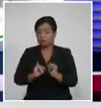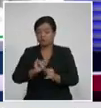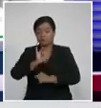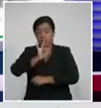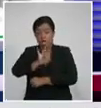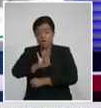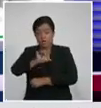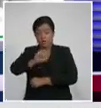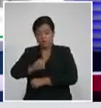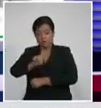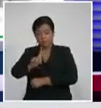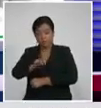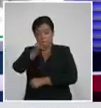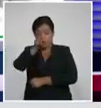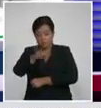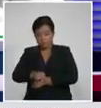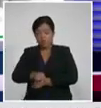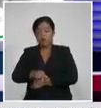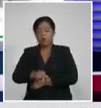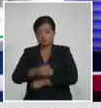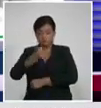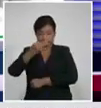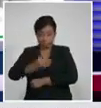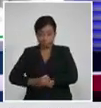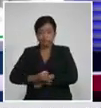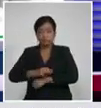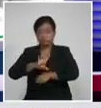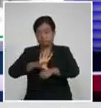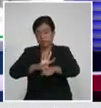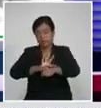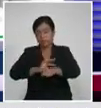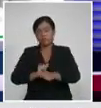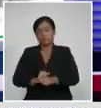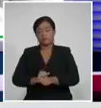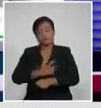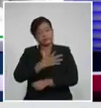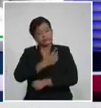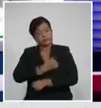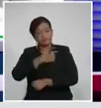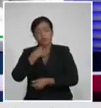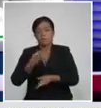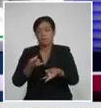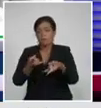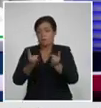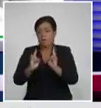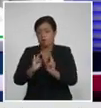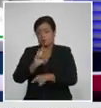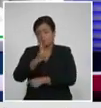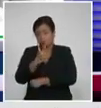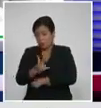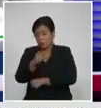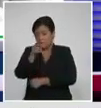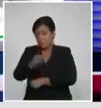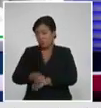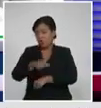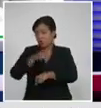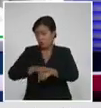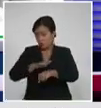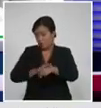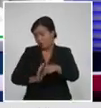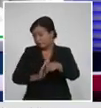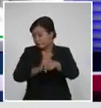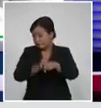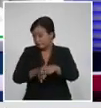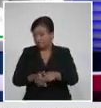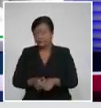701 pacientes diagnosticados con la COVID-19 y lamentablemente 2 fallecidos como consecuencia de la enfermedad. En